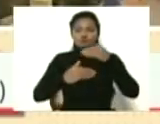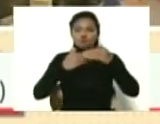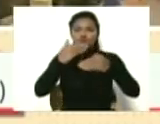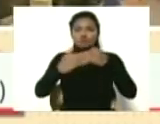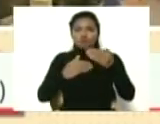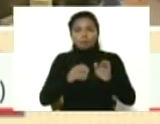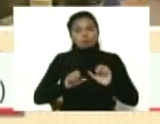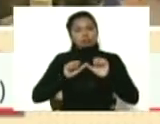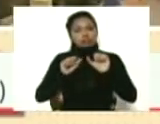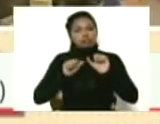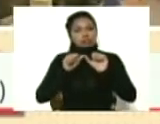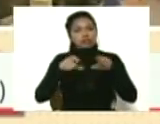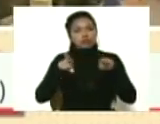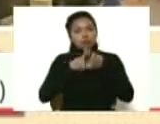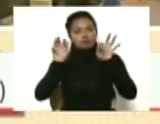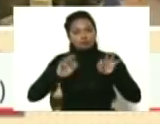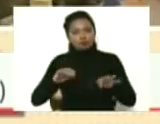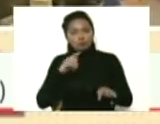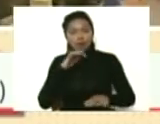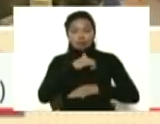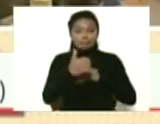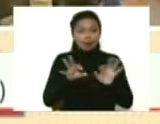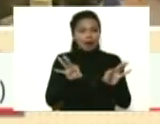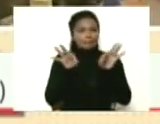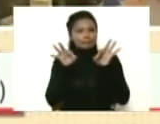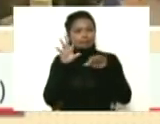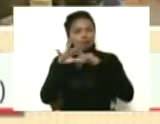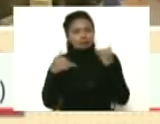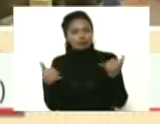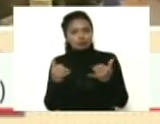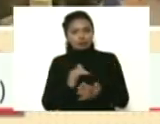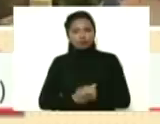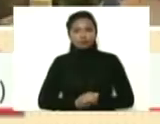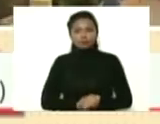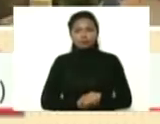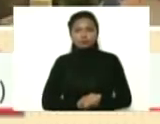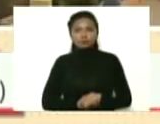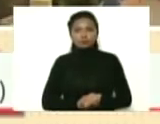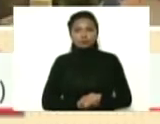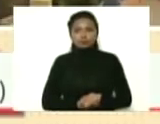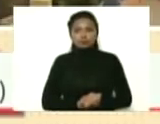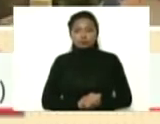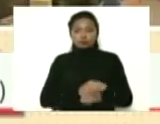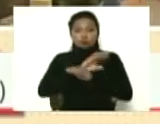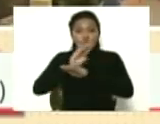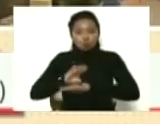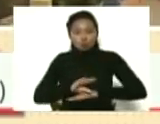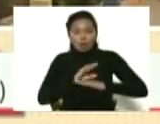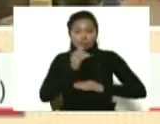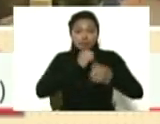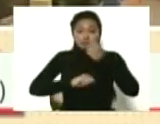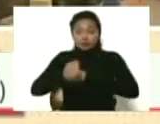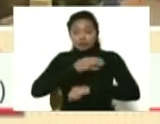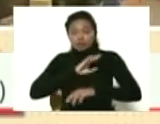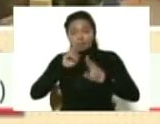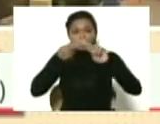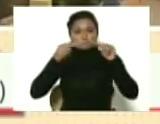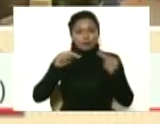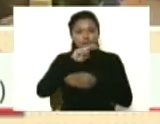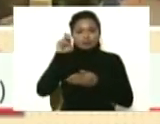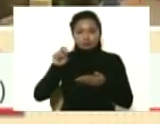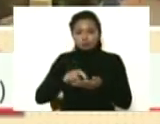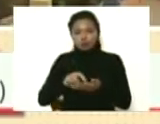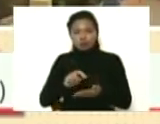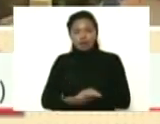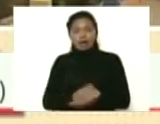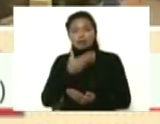Vamos avanzando. Entonces vamos a este plan especial de resguardo y defensa de la paz nacional